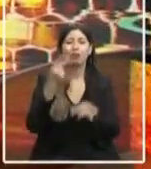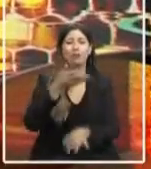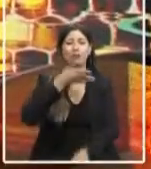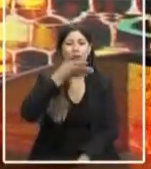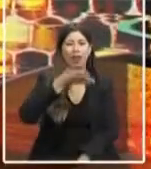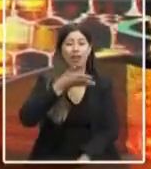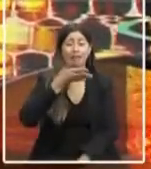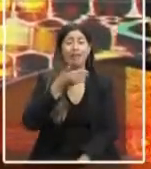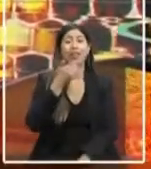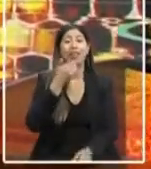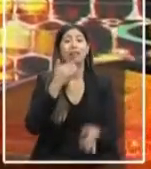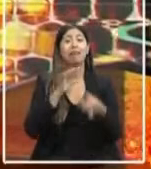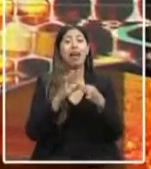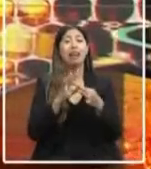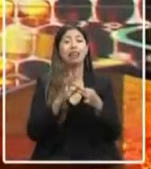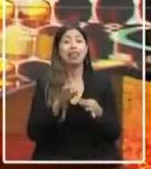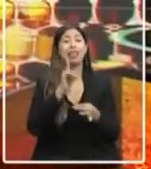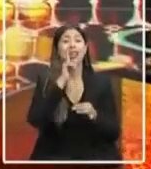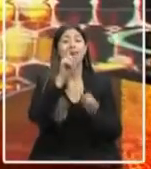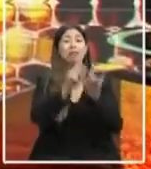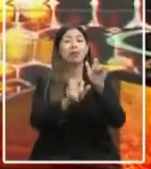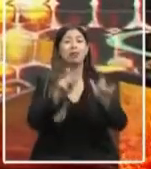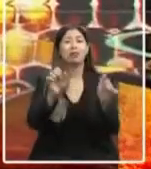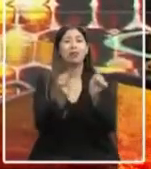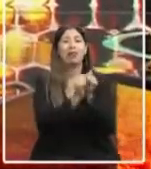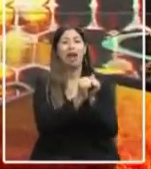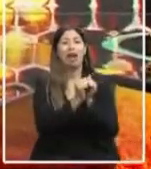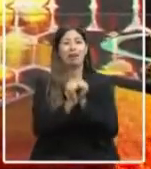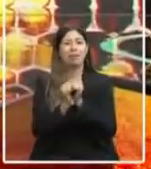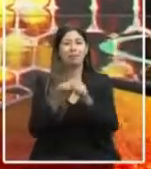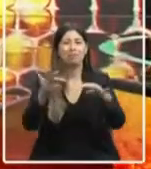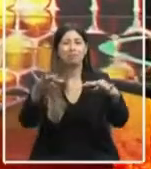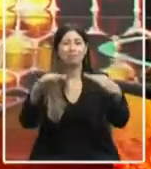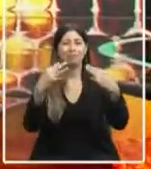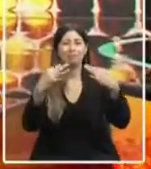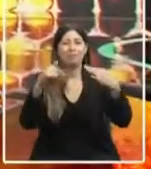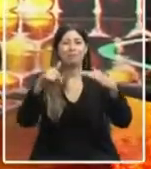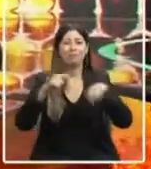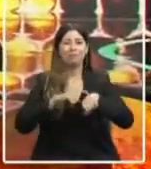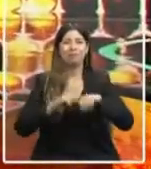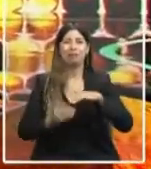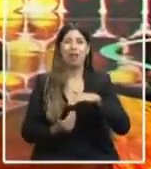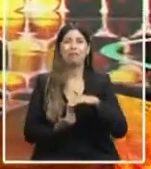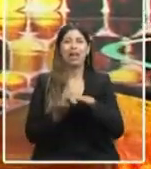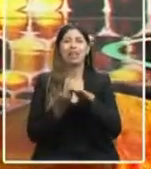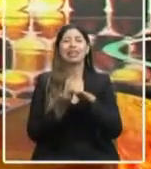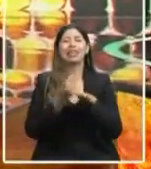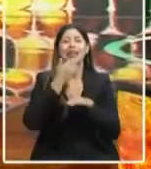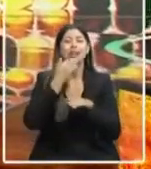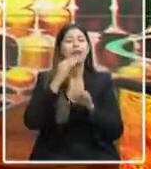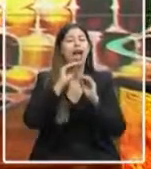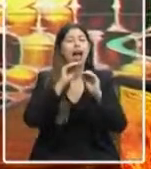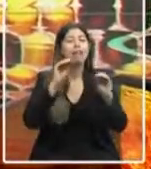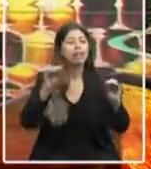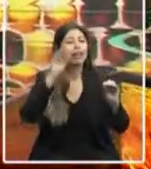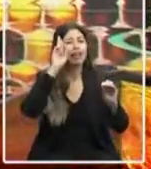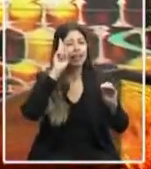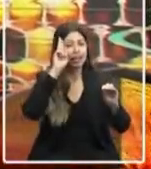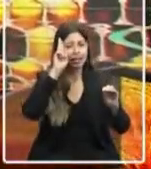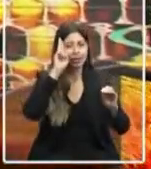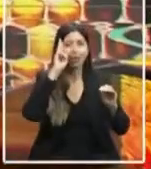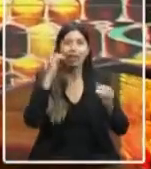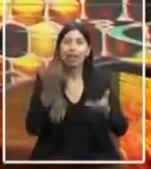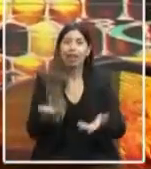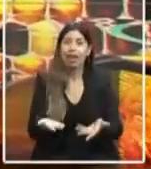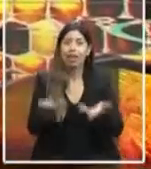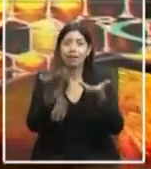Agradecemos también a quienes nos acompañan ya a esta hora de la mañana y queremos recordar que están muy invitados e invitadas a